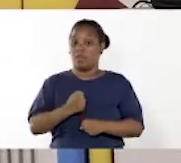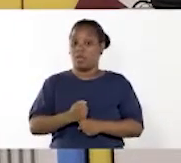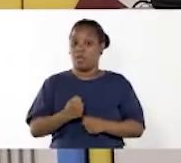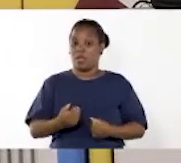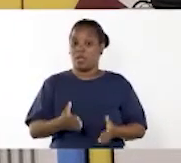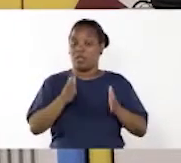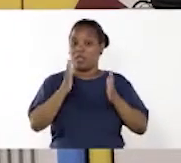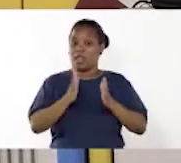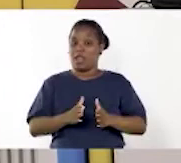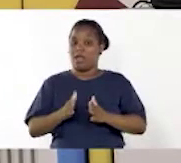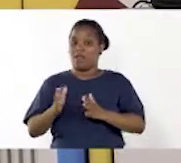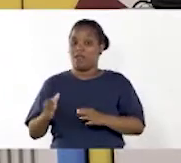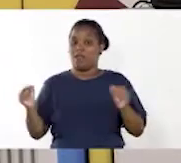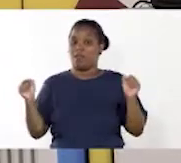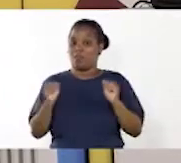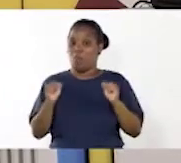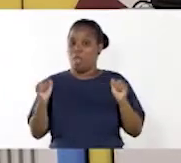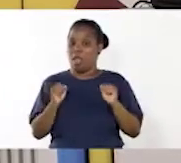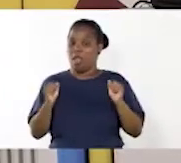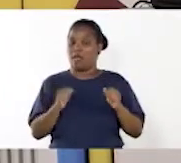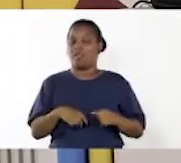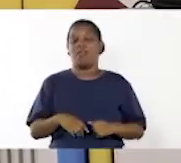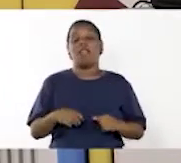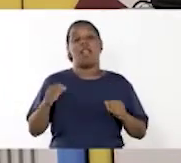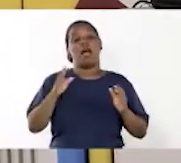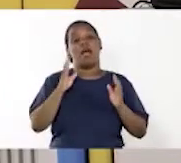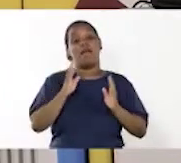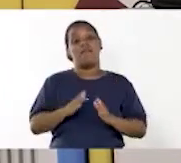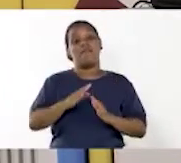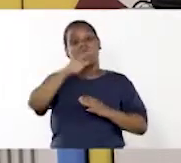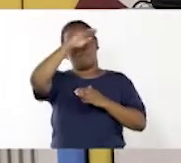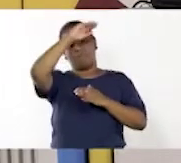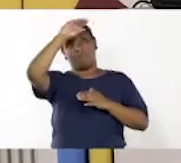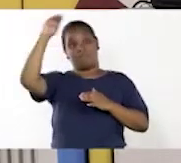fajas polares. Las fajas polares son